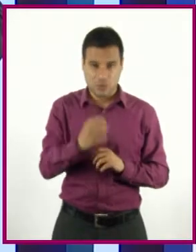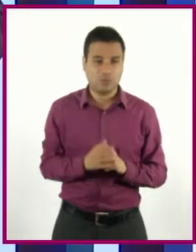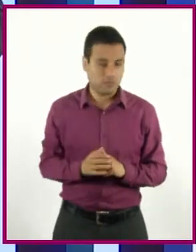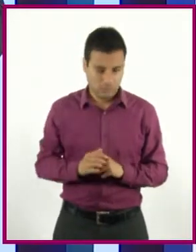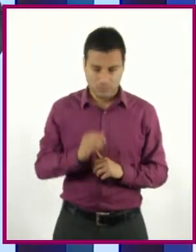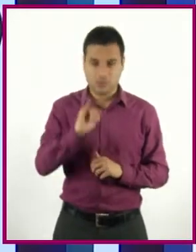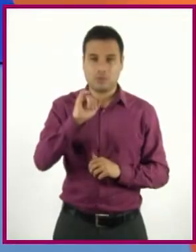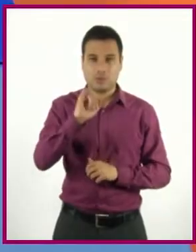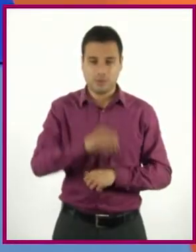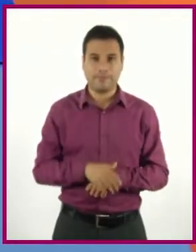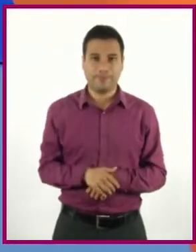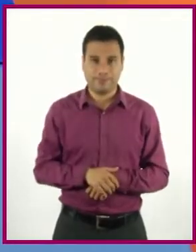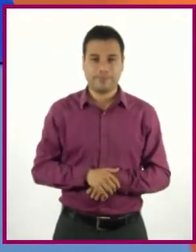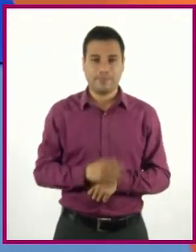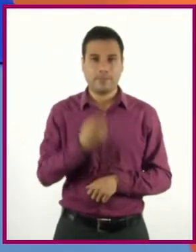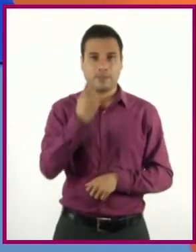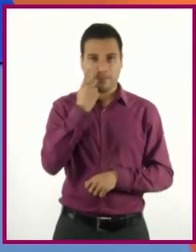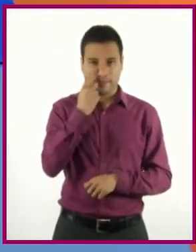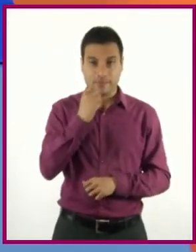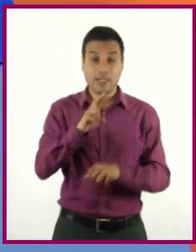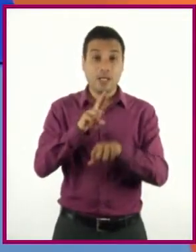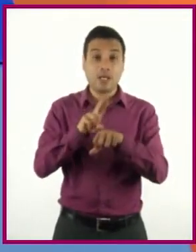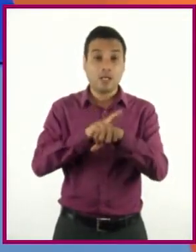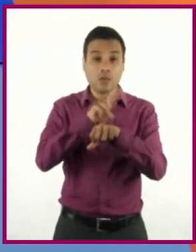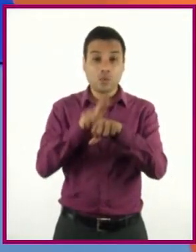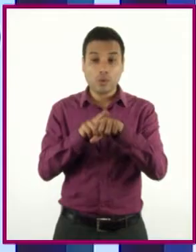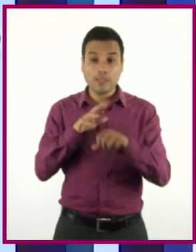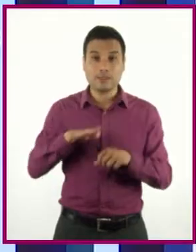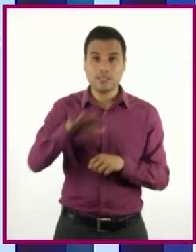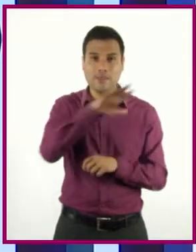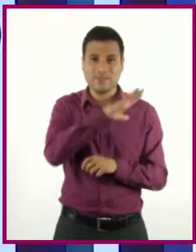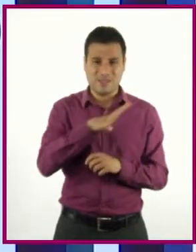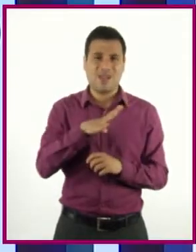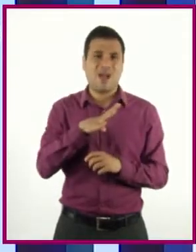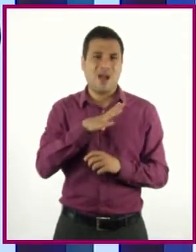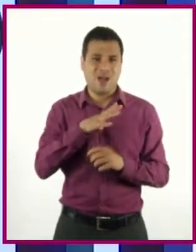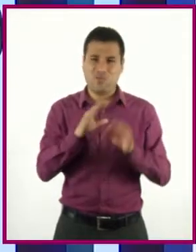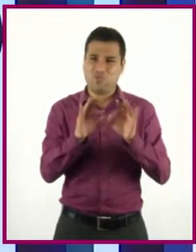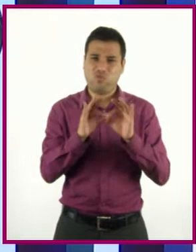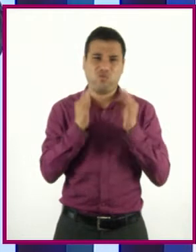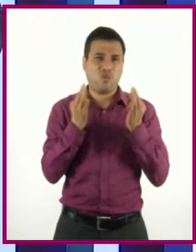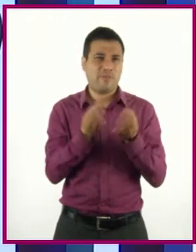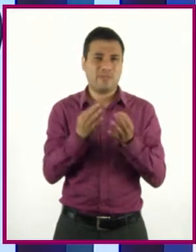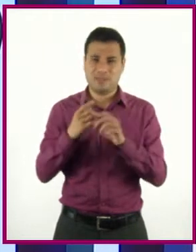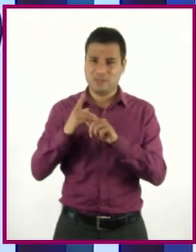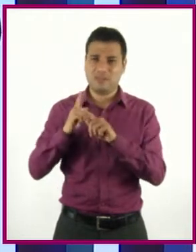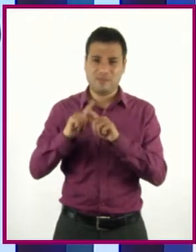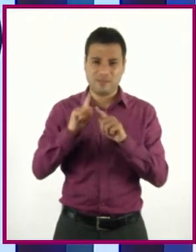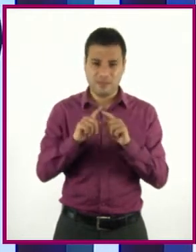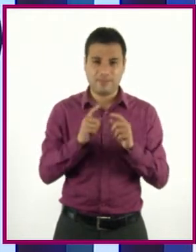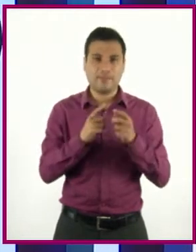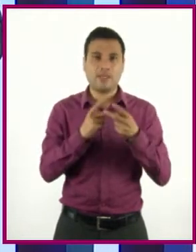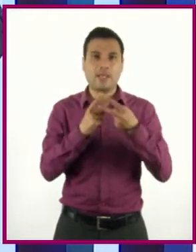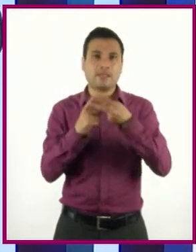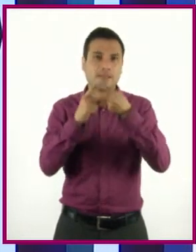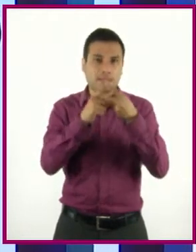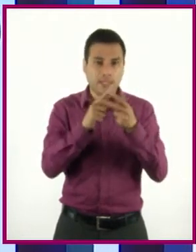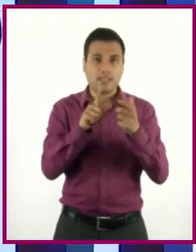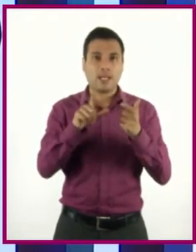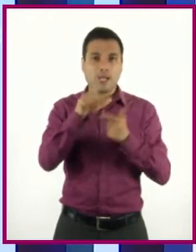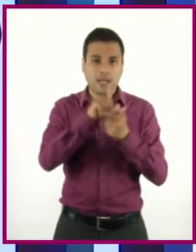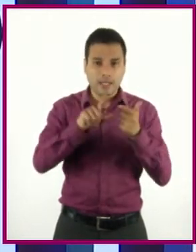Efectivamente, en la naturaleza hay múltiples formas de encontrar a la materia, estrellas,